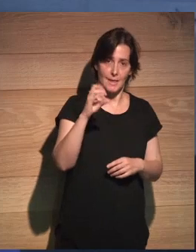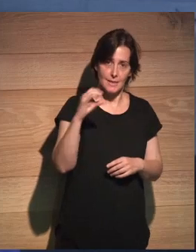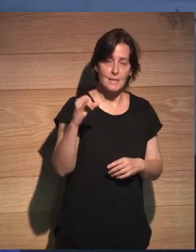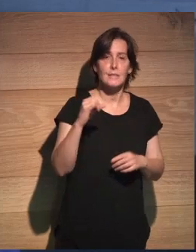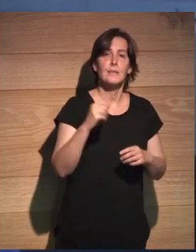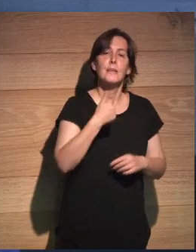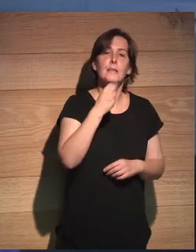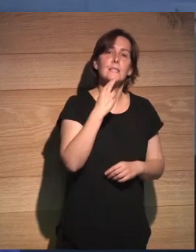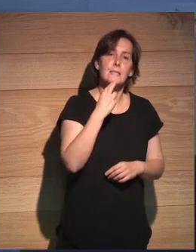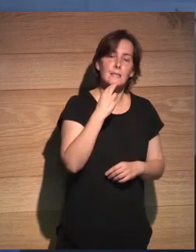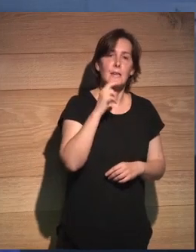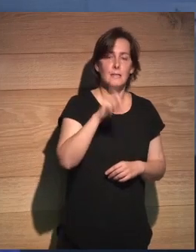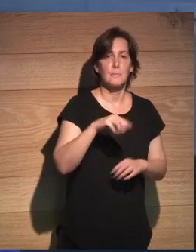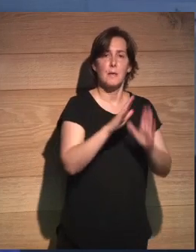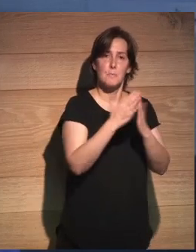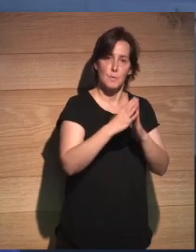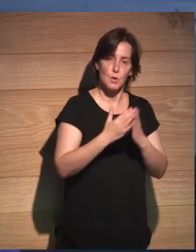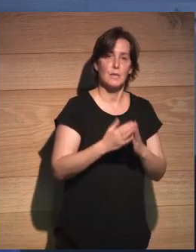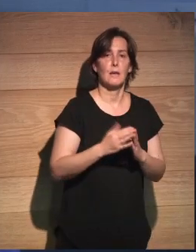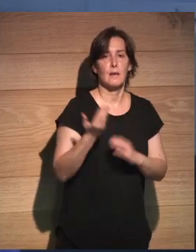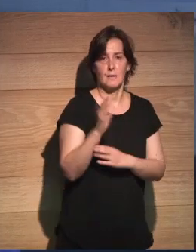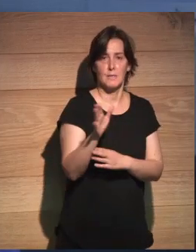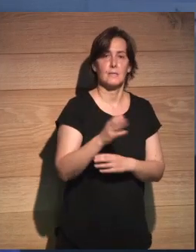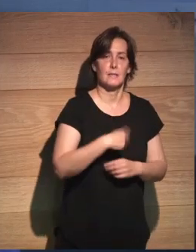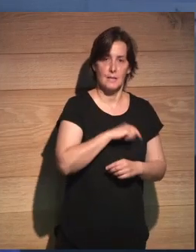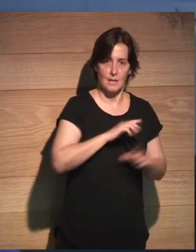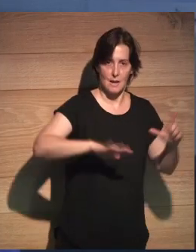y representantes de la Biblioteca Nacional.